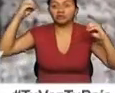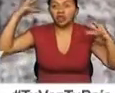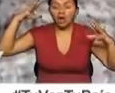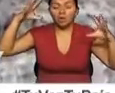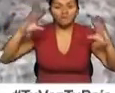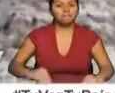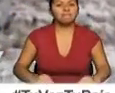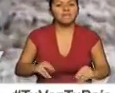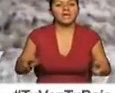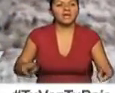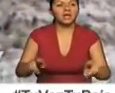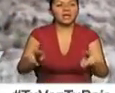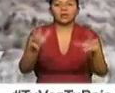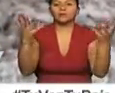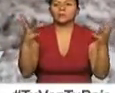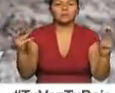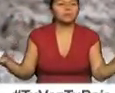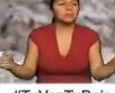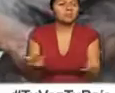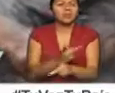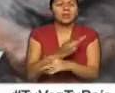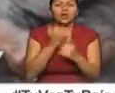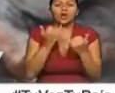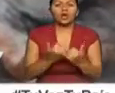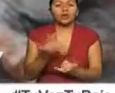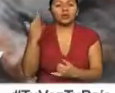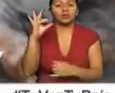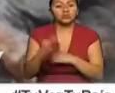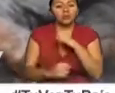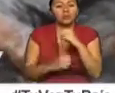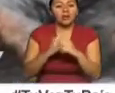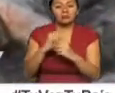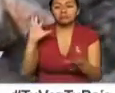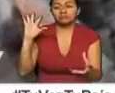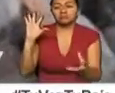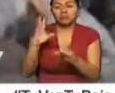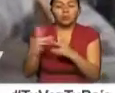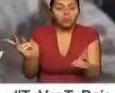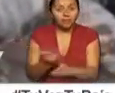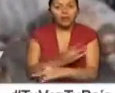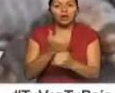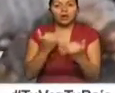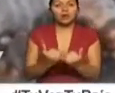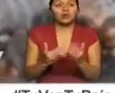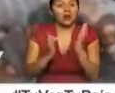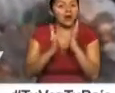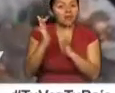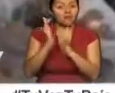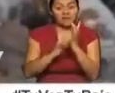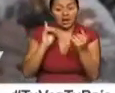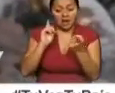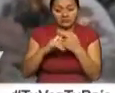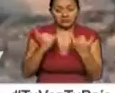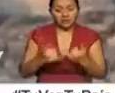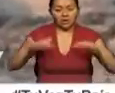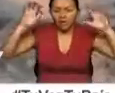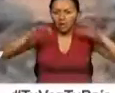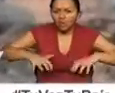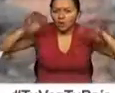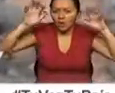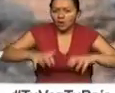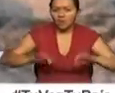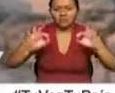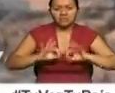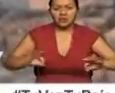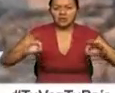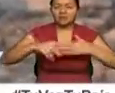Se trata de la peor sequía que vive la zona en los últimos 19 años. No ha llovido desde abril en el Chaco, región paraguaya fronteriza con